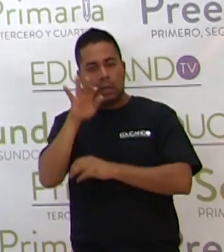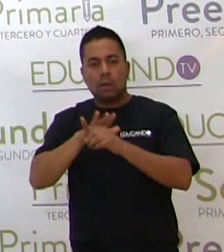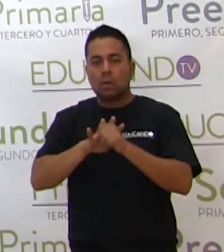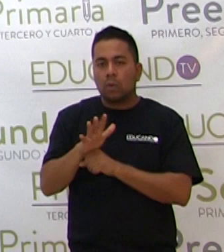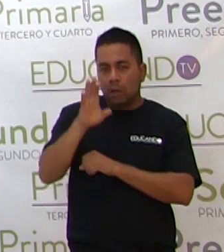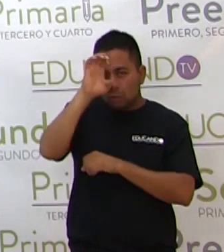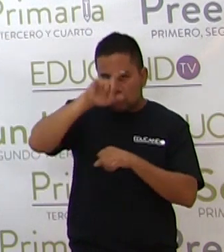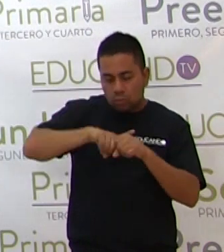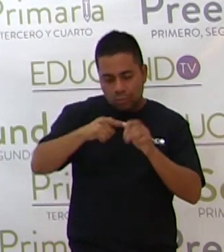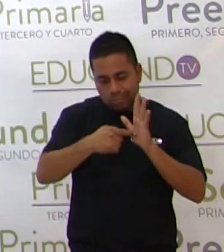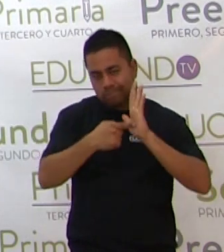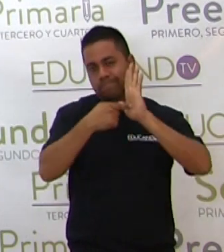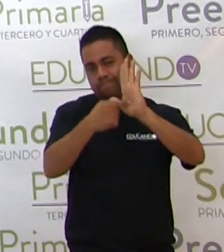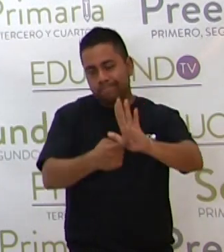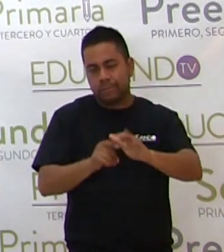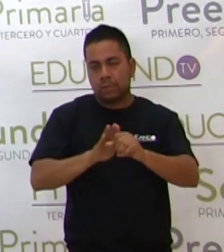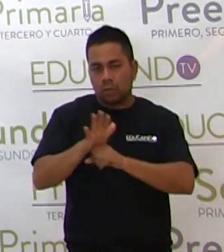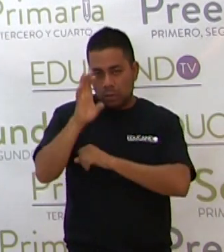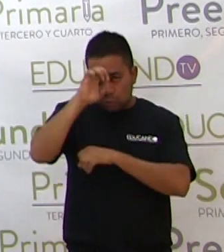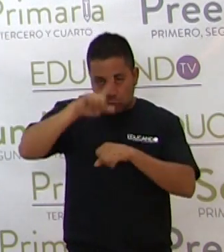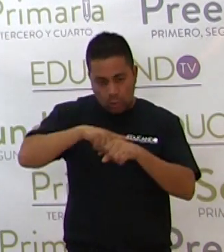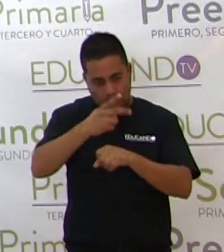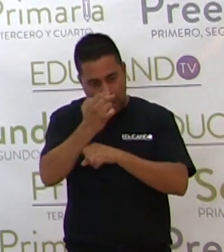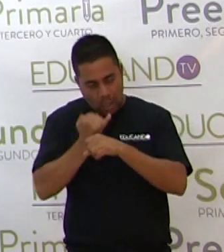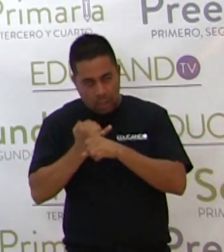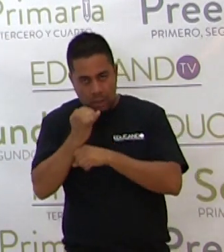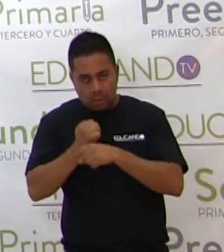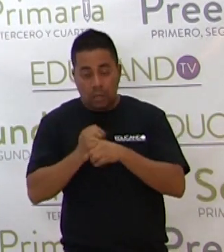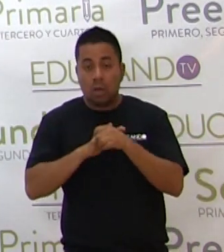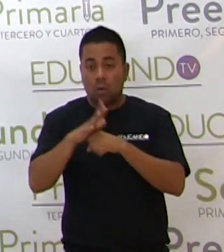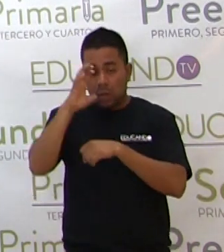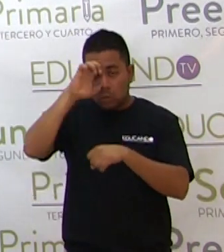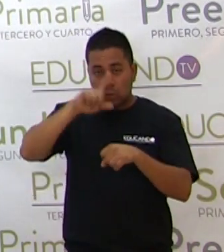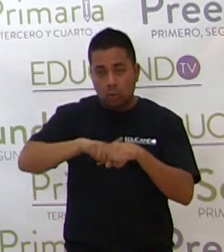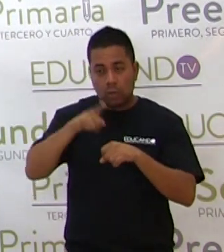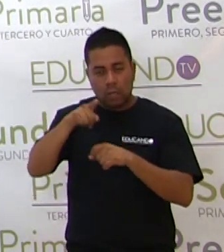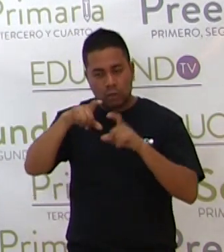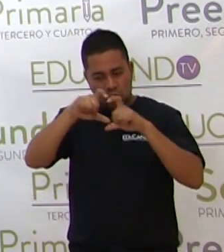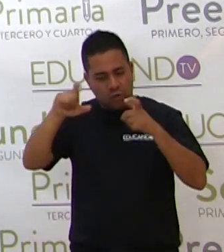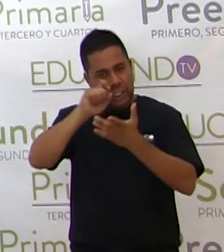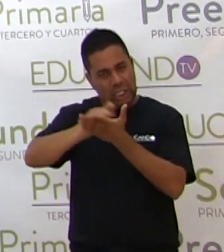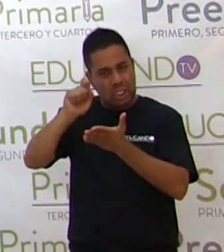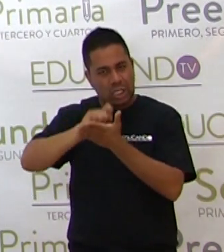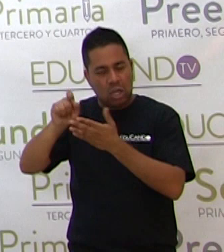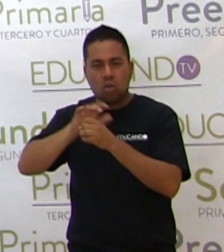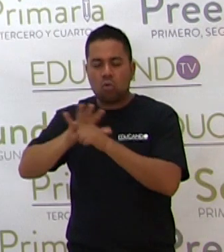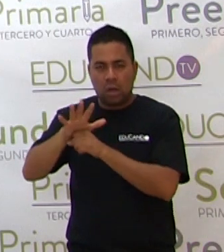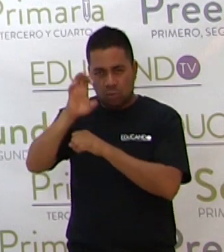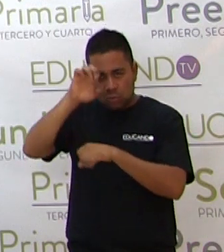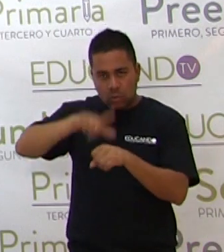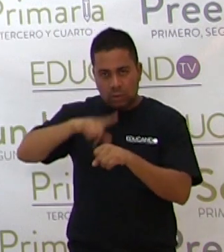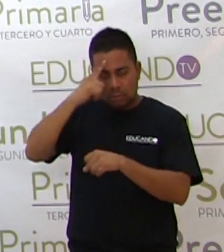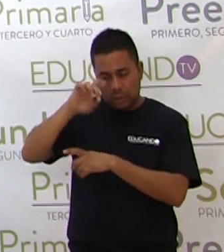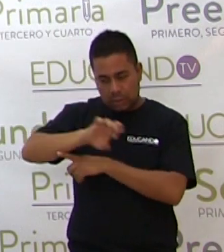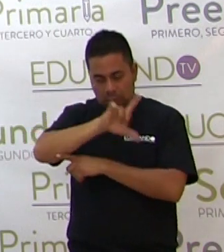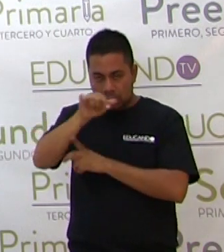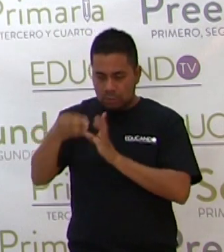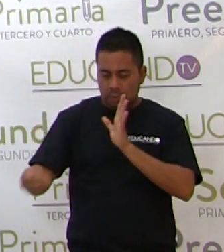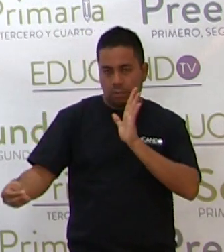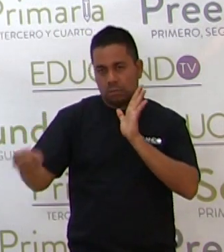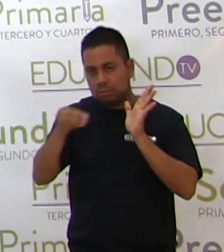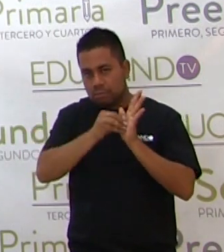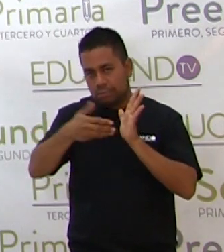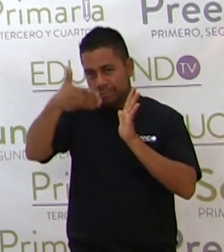de qué cultura van a investigar de qué cultura van a ser sus fichas de trabajo para luego incorporarlas